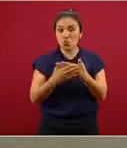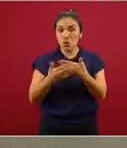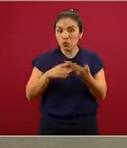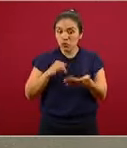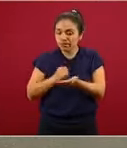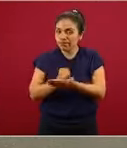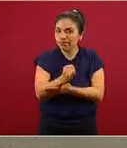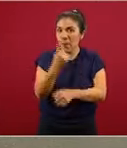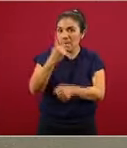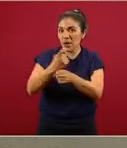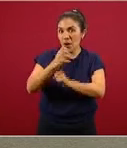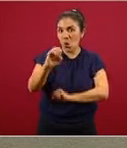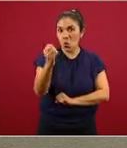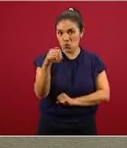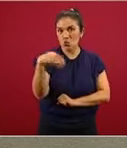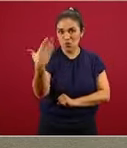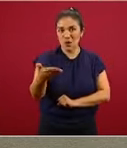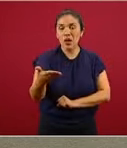el 1 de octubre,